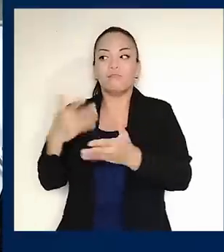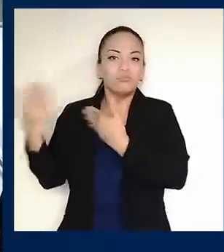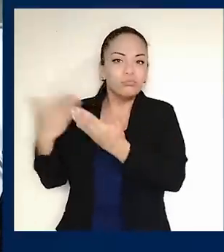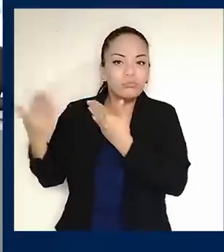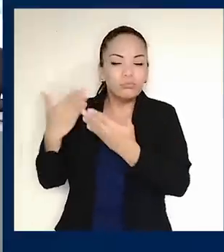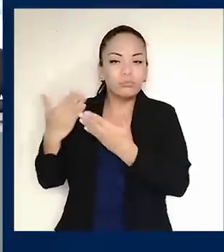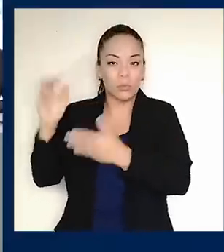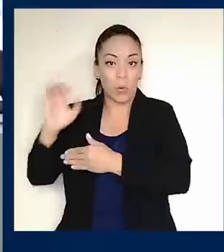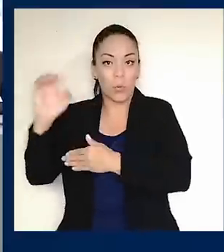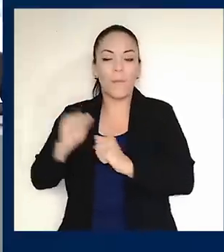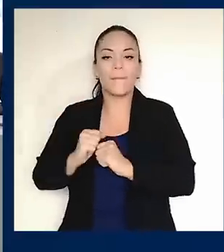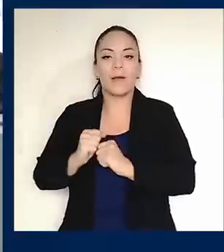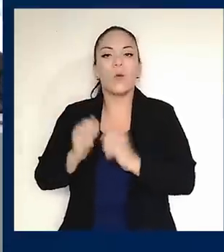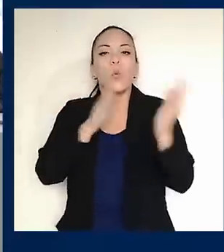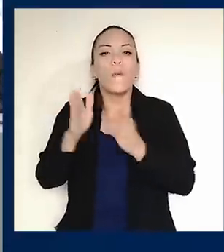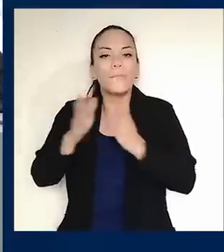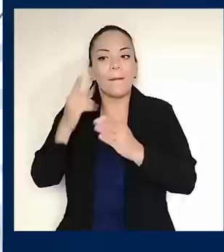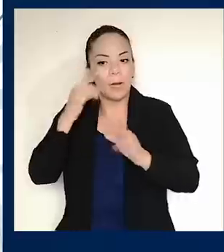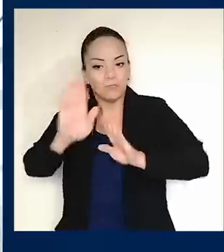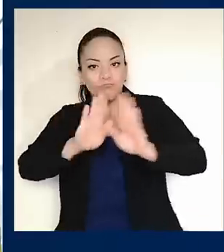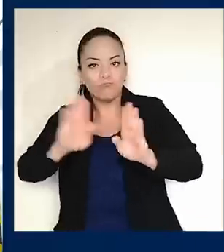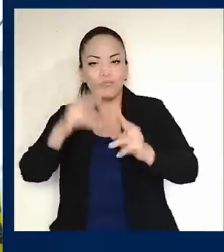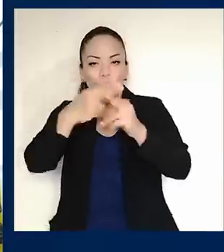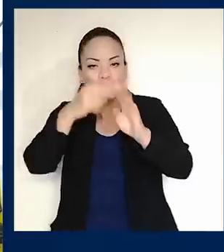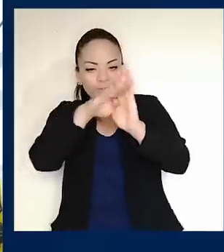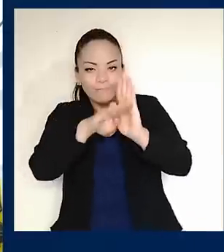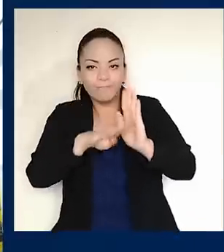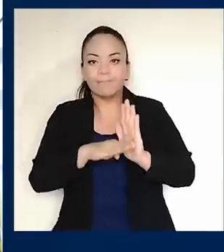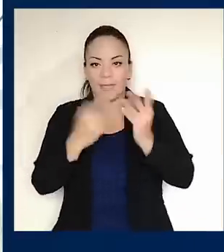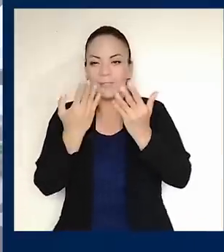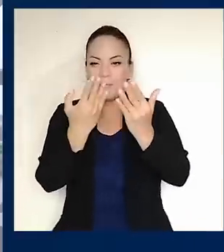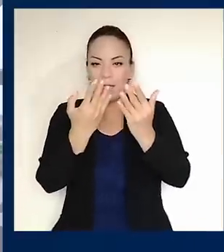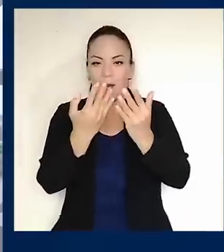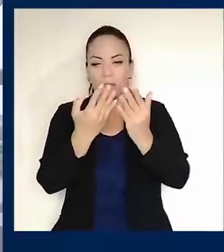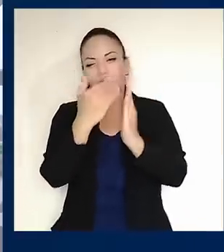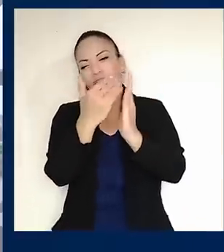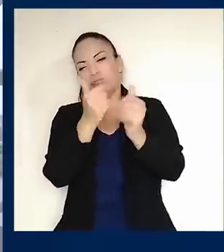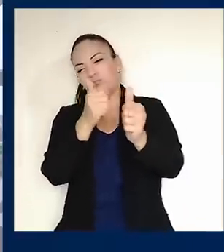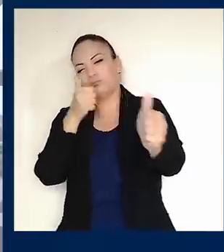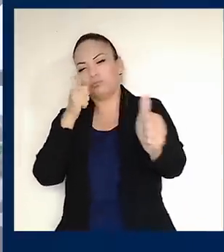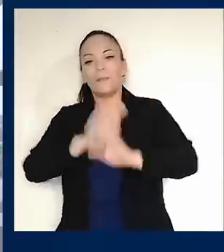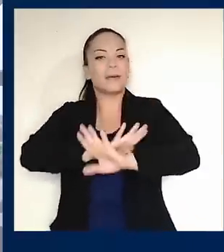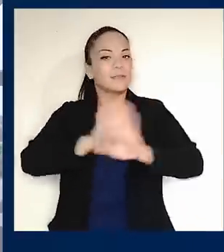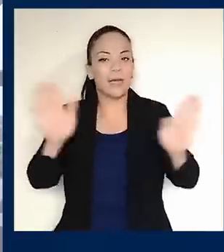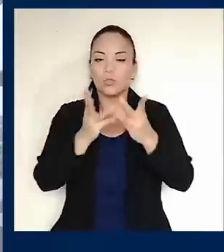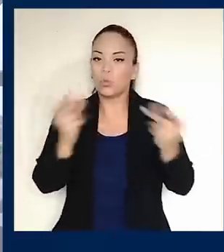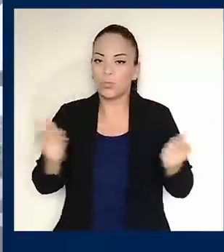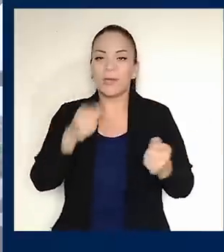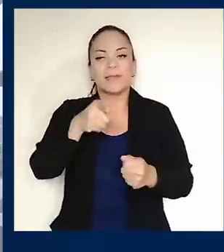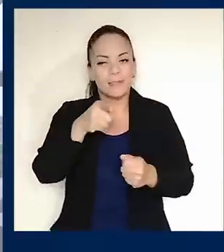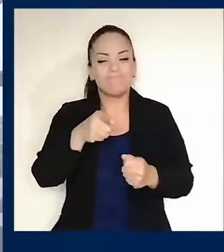digitalización de las listas de espera y así solucionar de una vez por todas